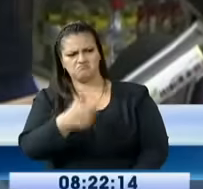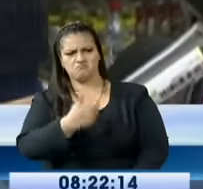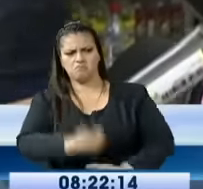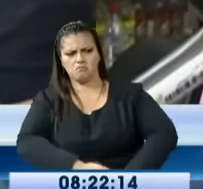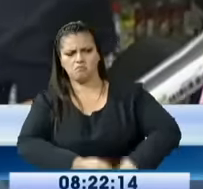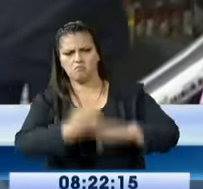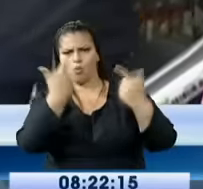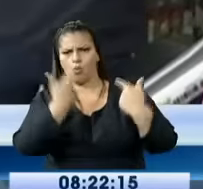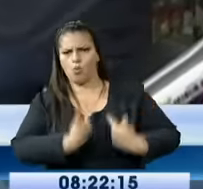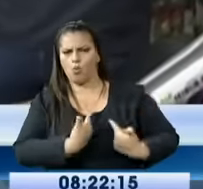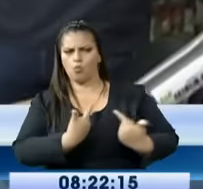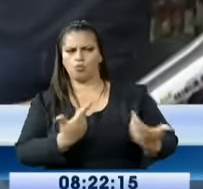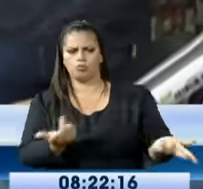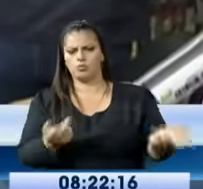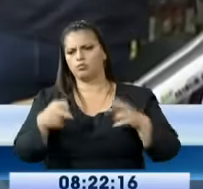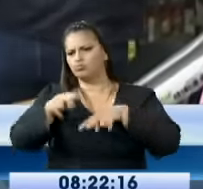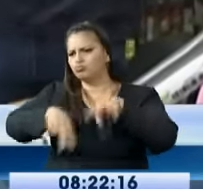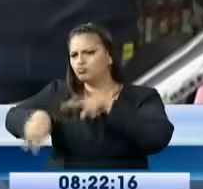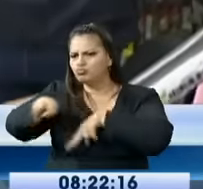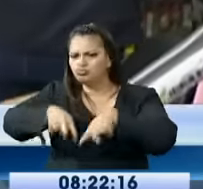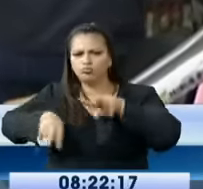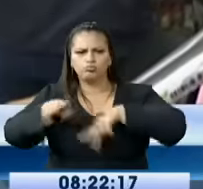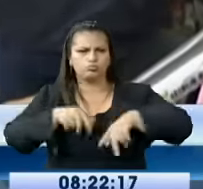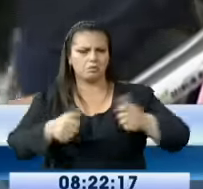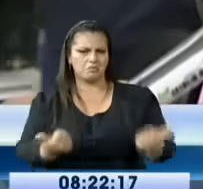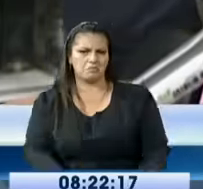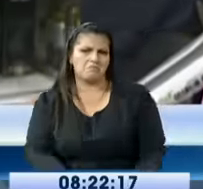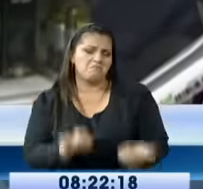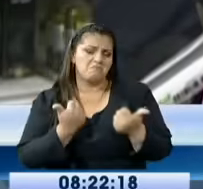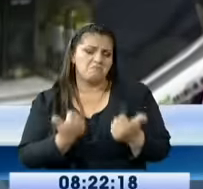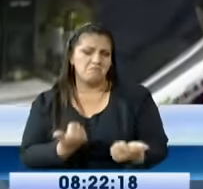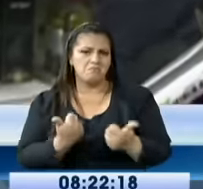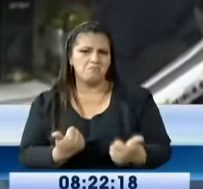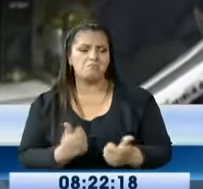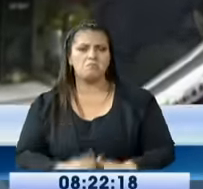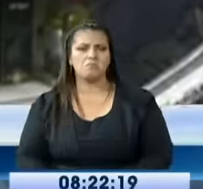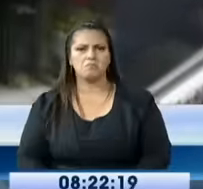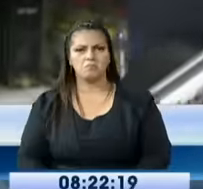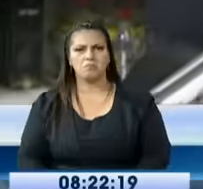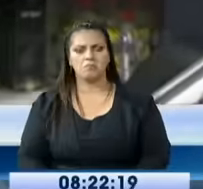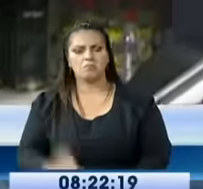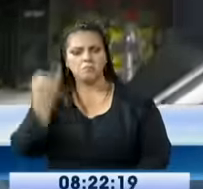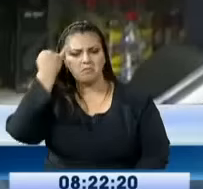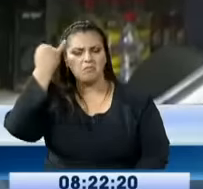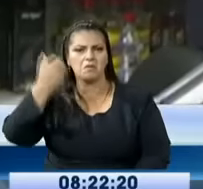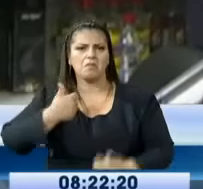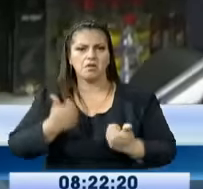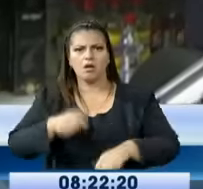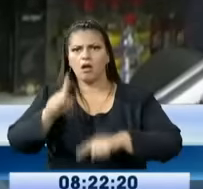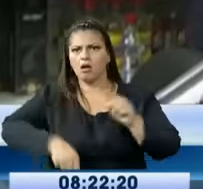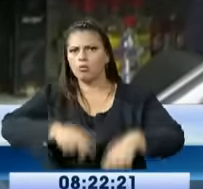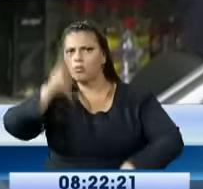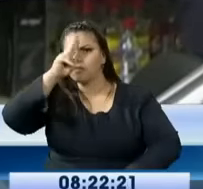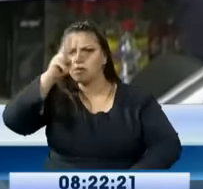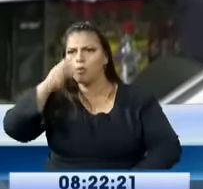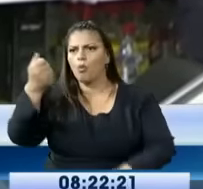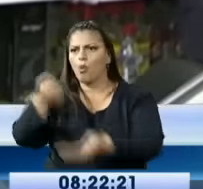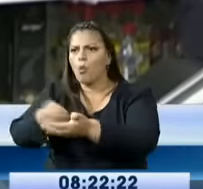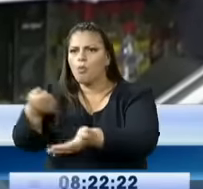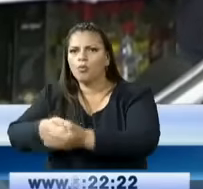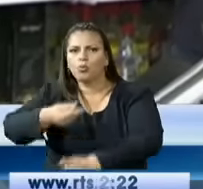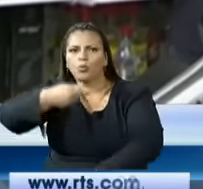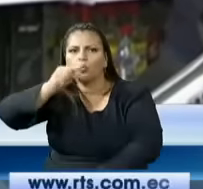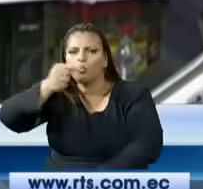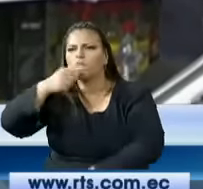porque eso ayuda también a que no se haya este tipo de contrabando de licores, ¿no? Especialmente lo que